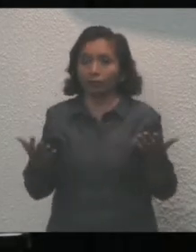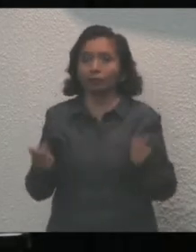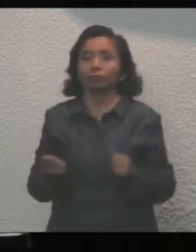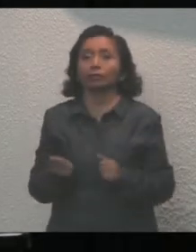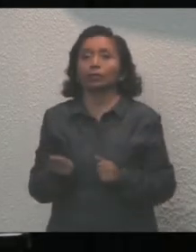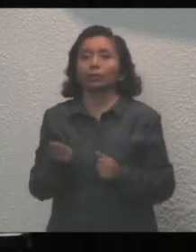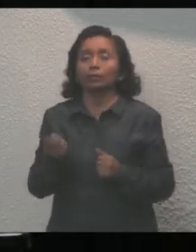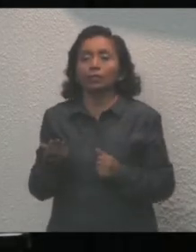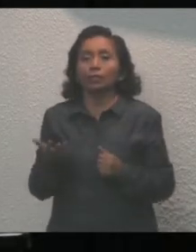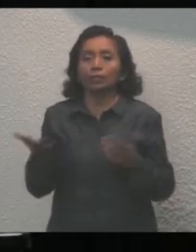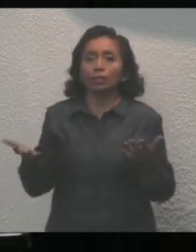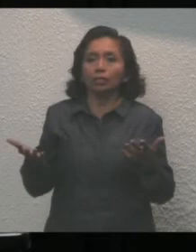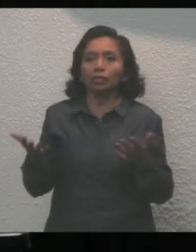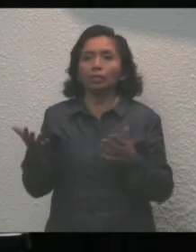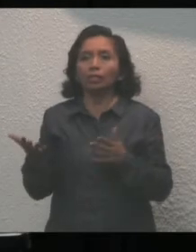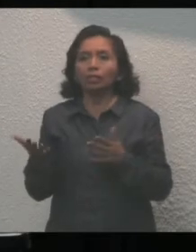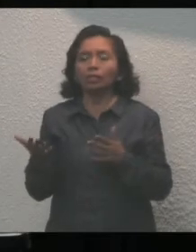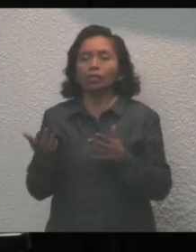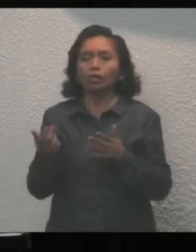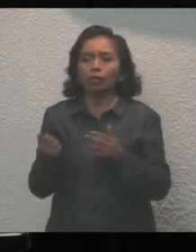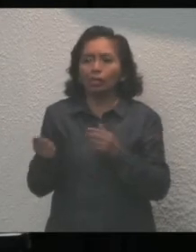la gran farsa neoliberal